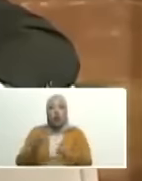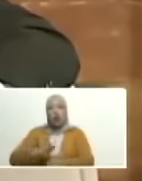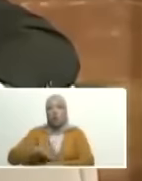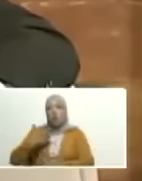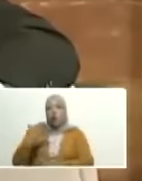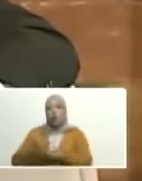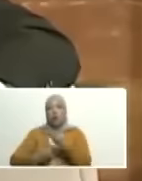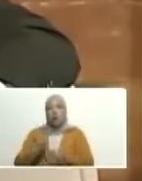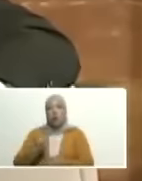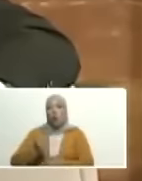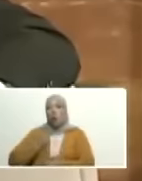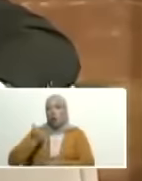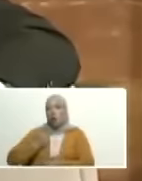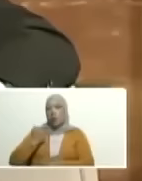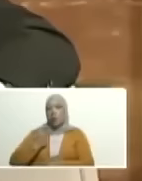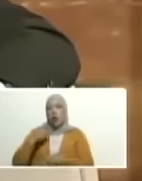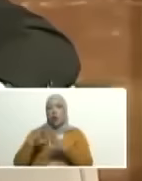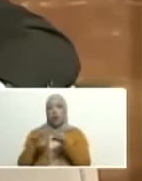de que cualquier